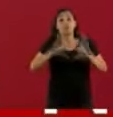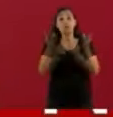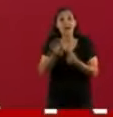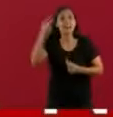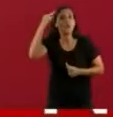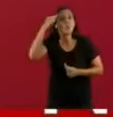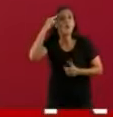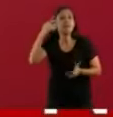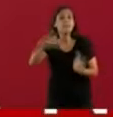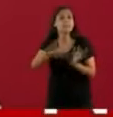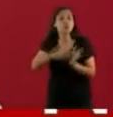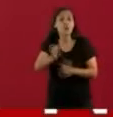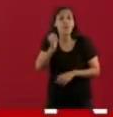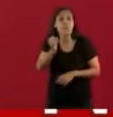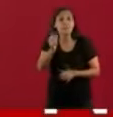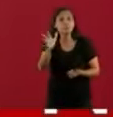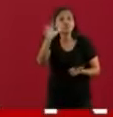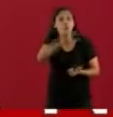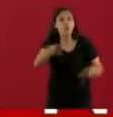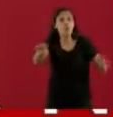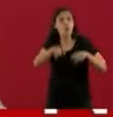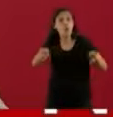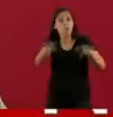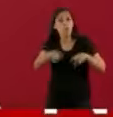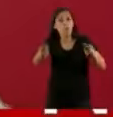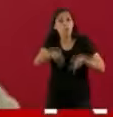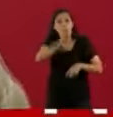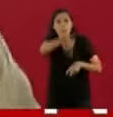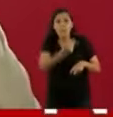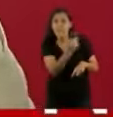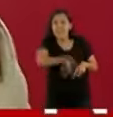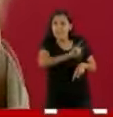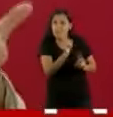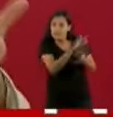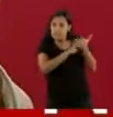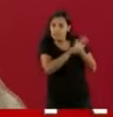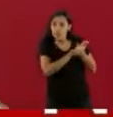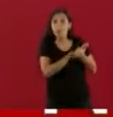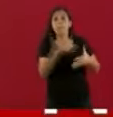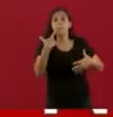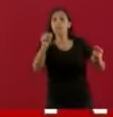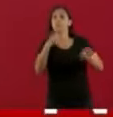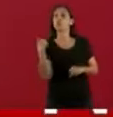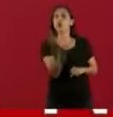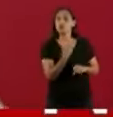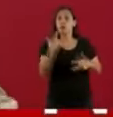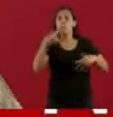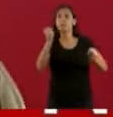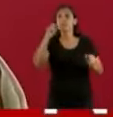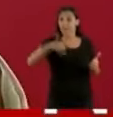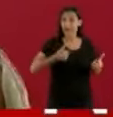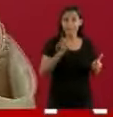9 millones de pesos diarios, que a partir de lo que nosotros descubrimos afuera del